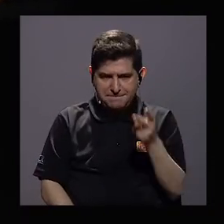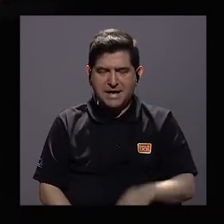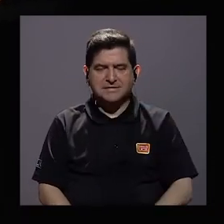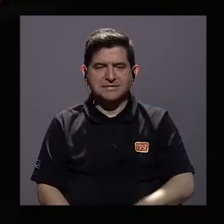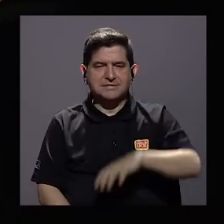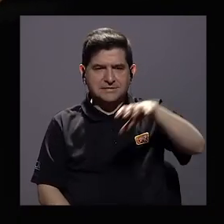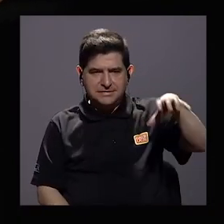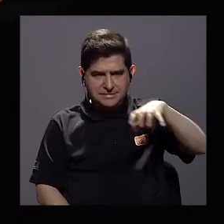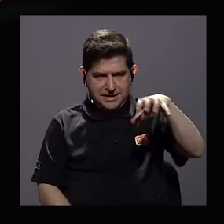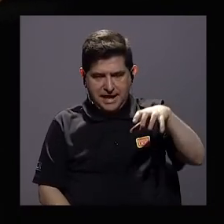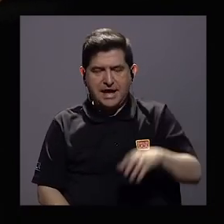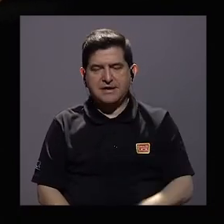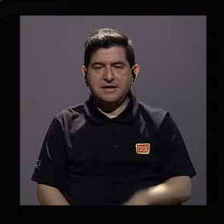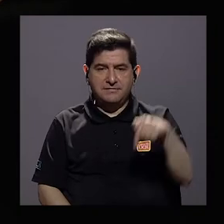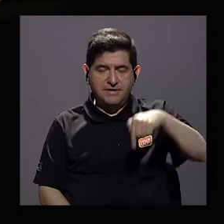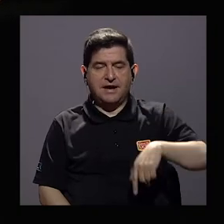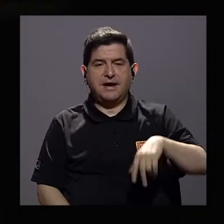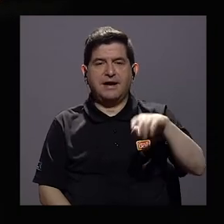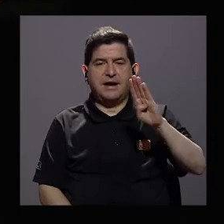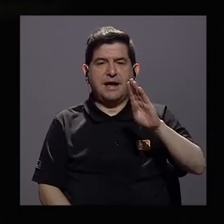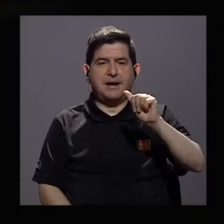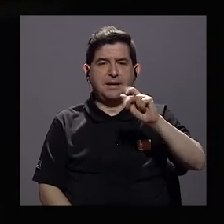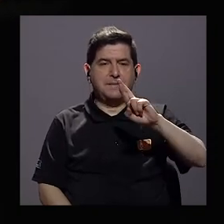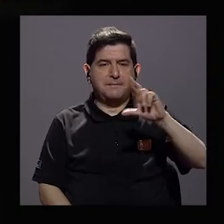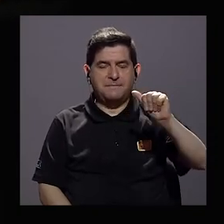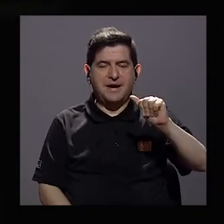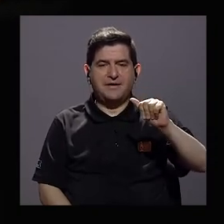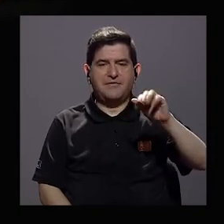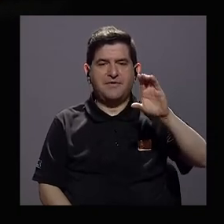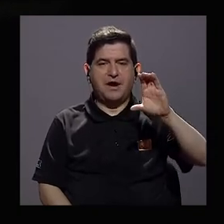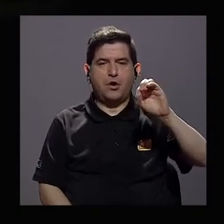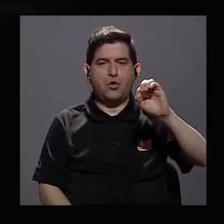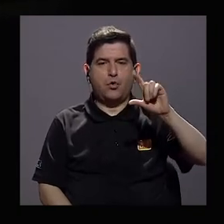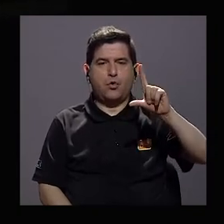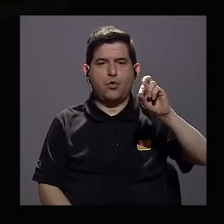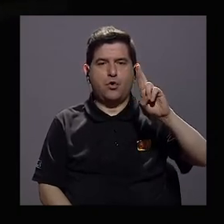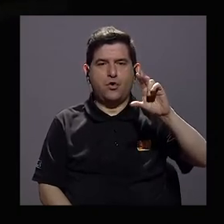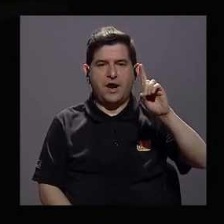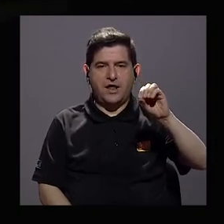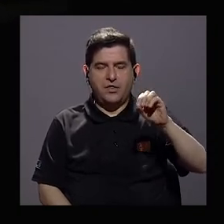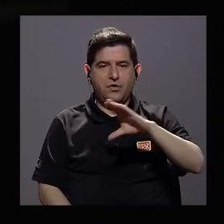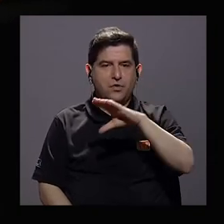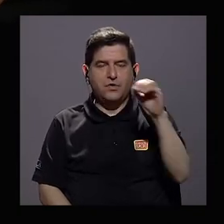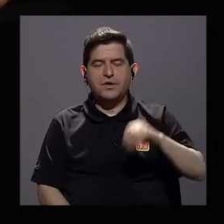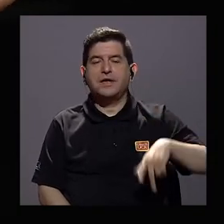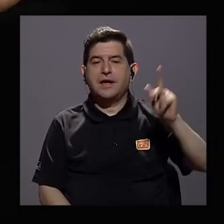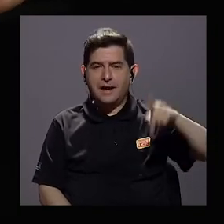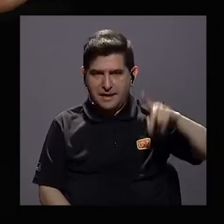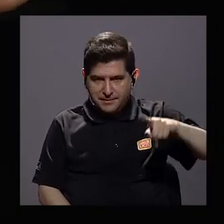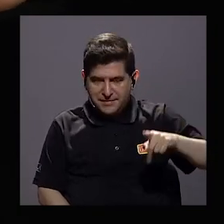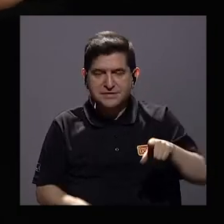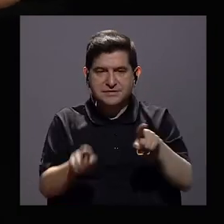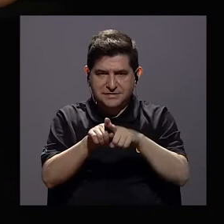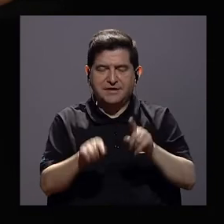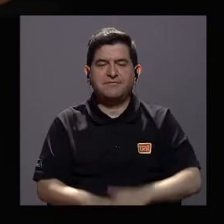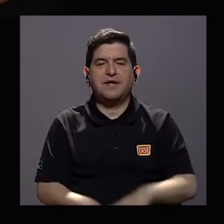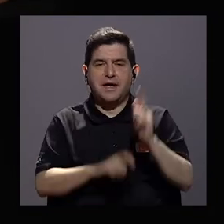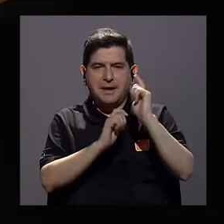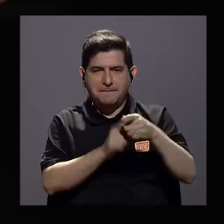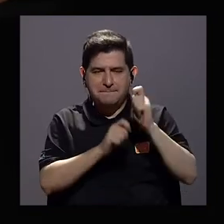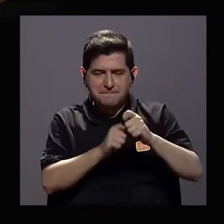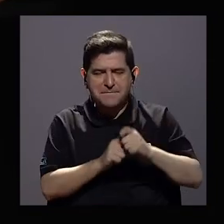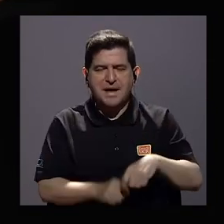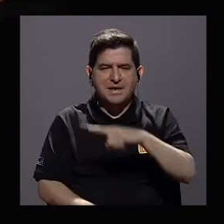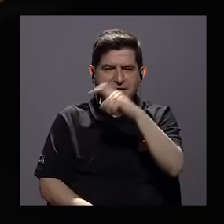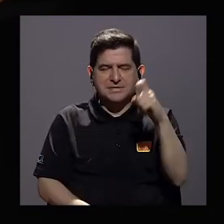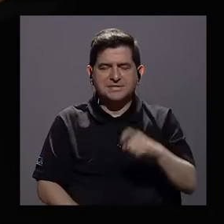Caribe, porque aquí se da en Barra de Colorado pesca de camarón también artesanal, y en el Pacífico se da pesca de camarón